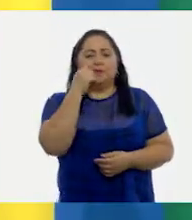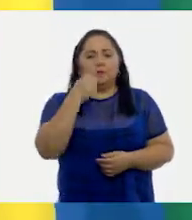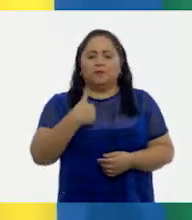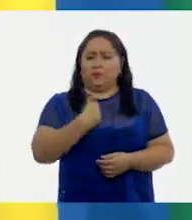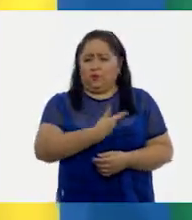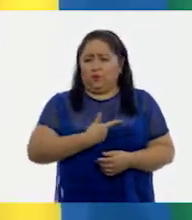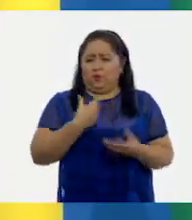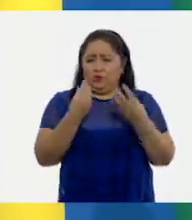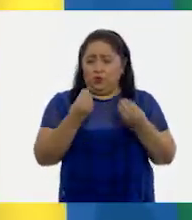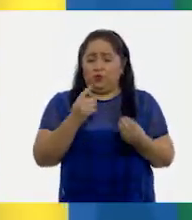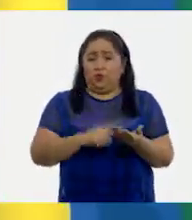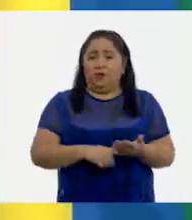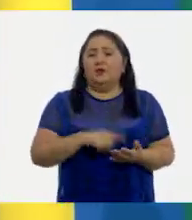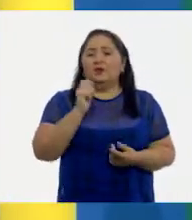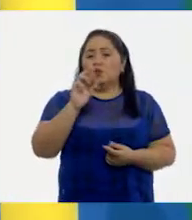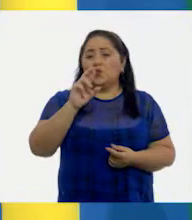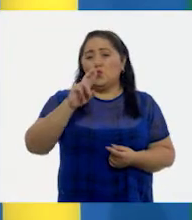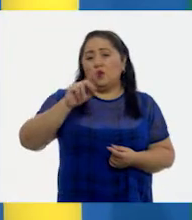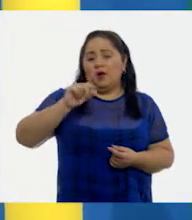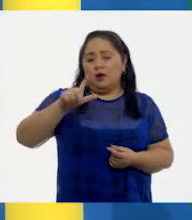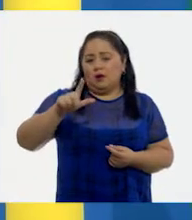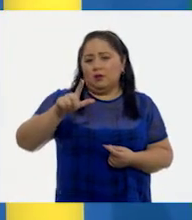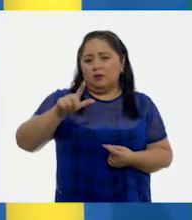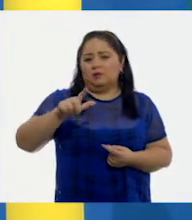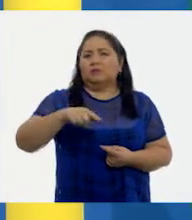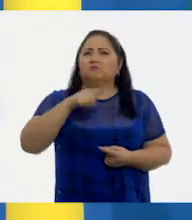gustó mucho que en la zona rural